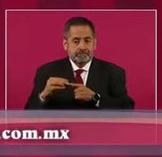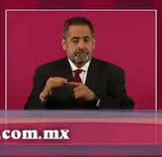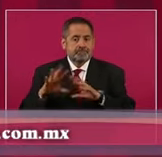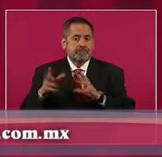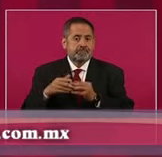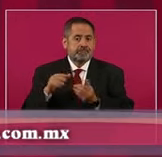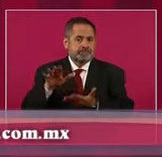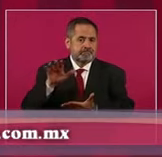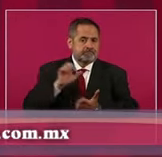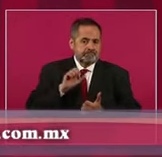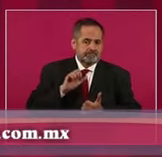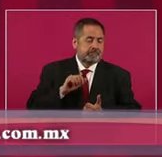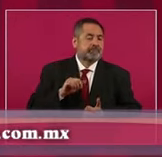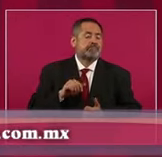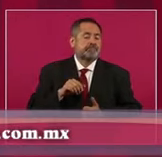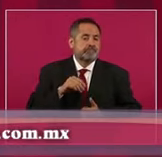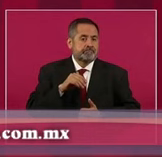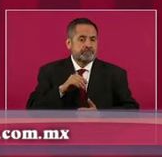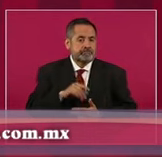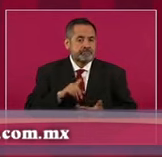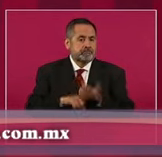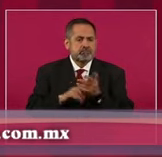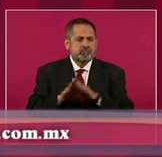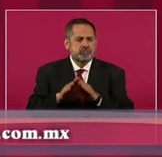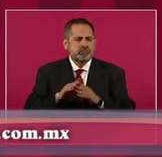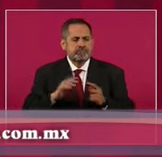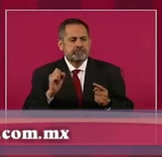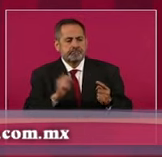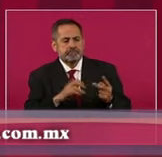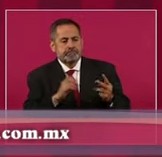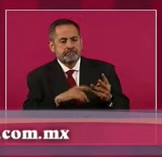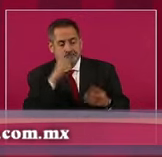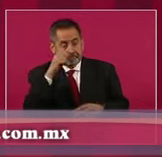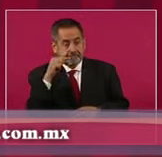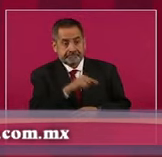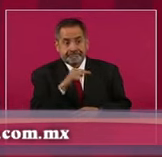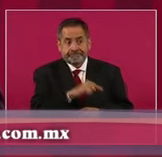26.001.429.74 pesos moneda nacional de la siguiente manera: